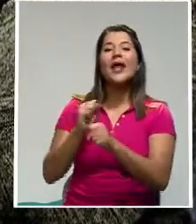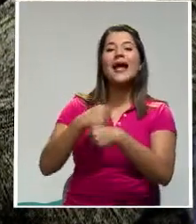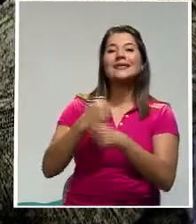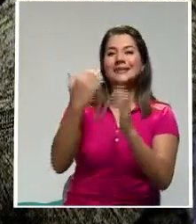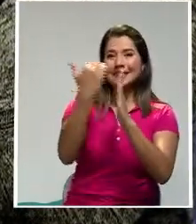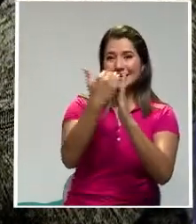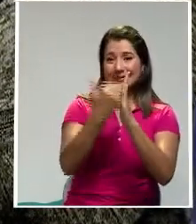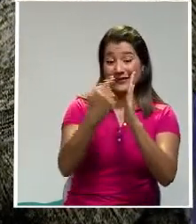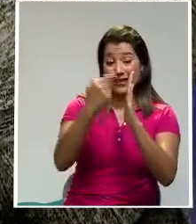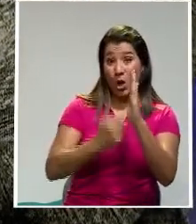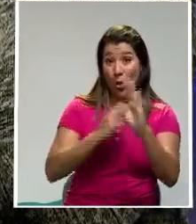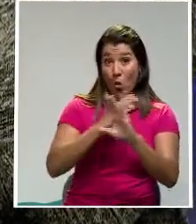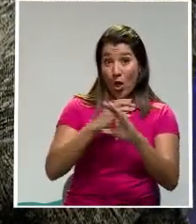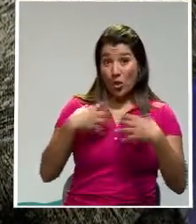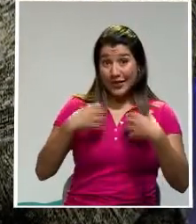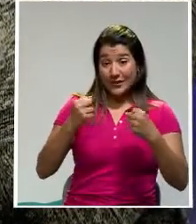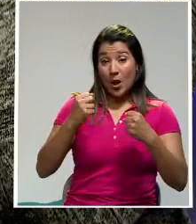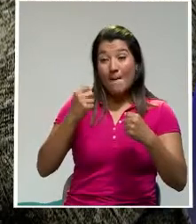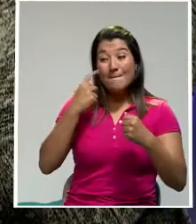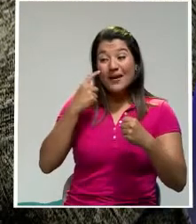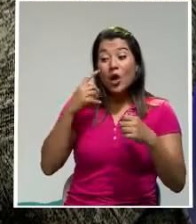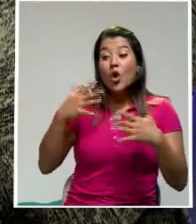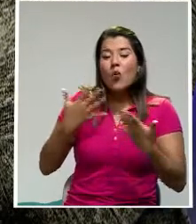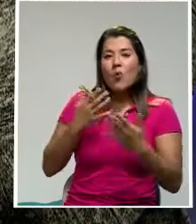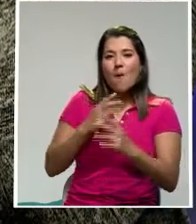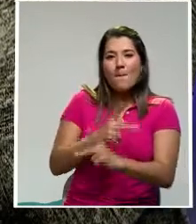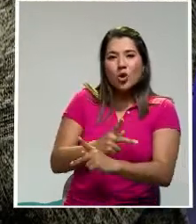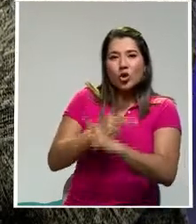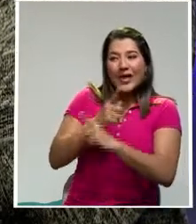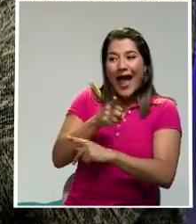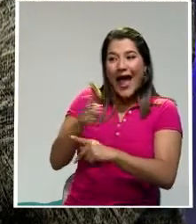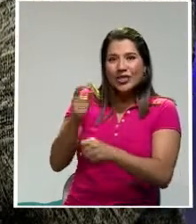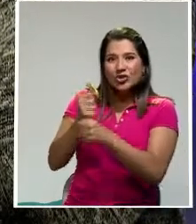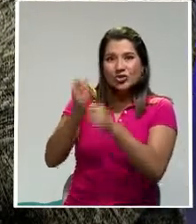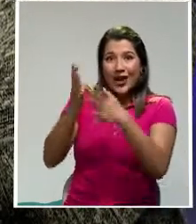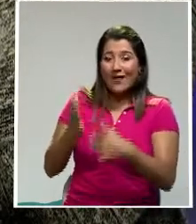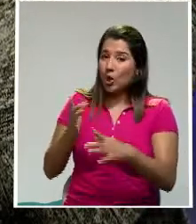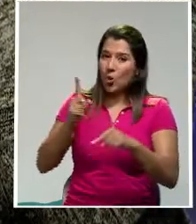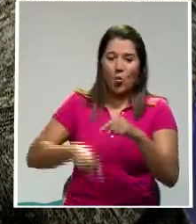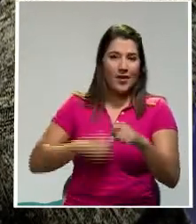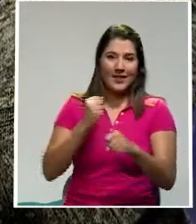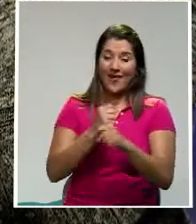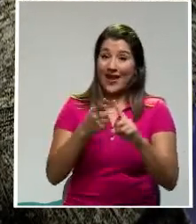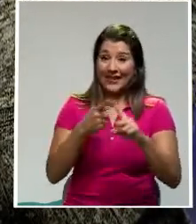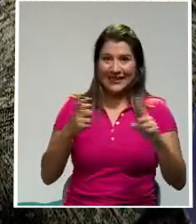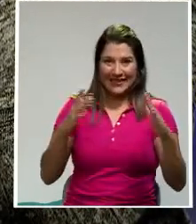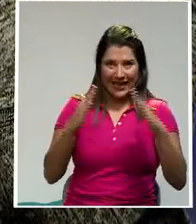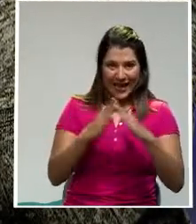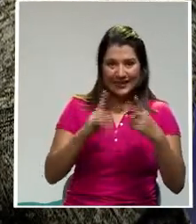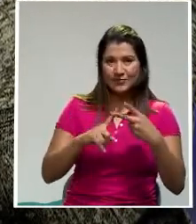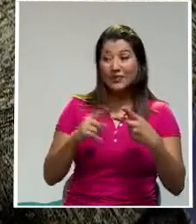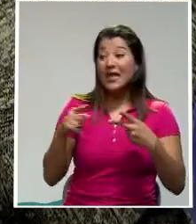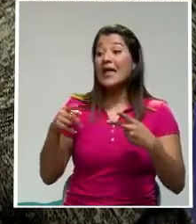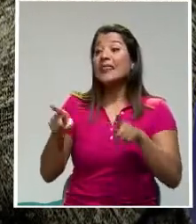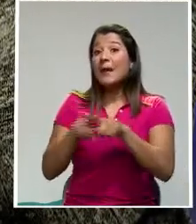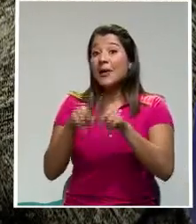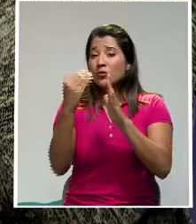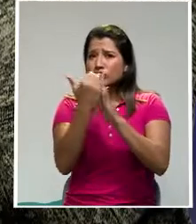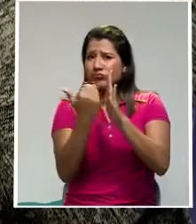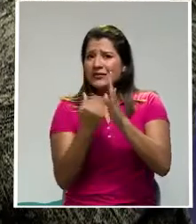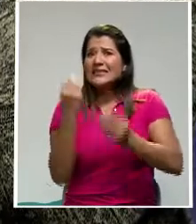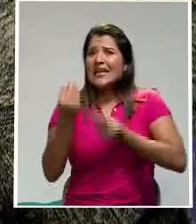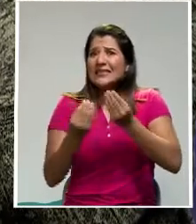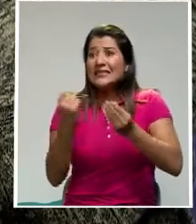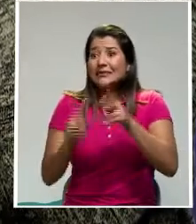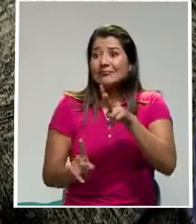este personal que es esencial, cuáles iban a ser los protocolos en caso de que alguien saliera positivo.